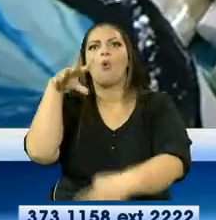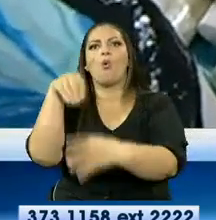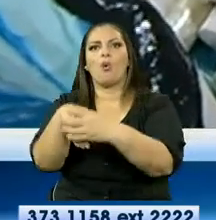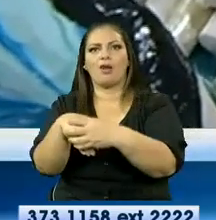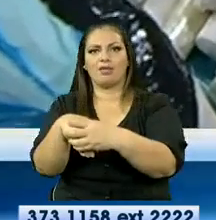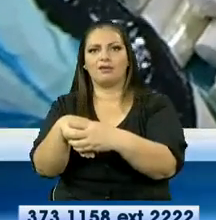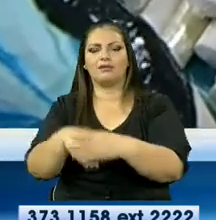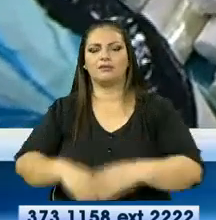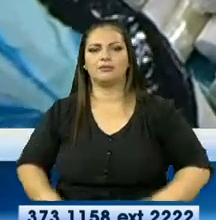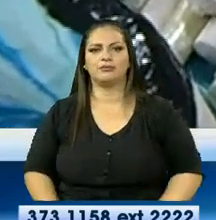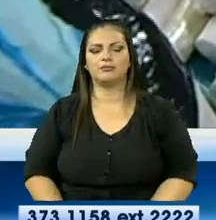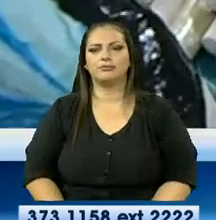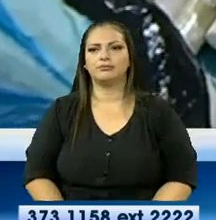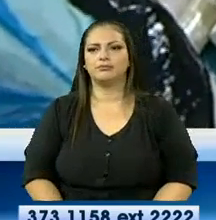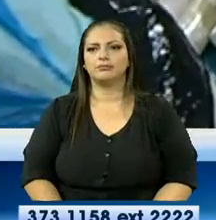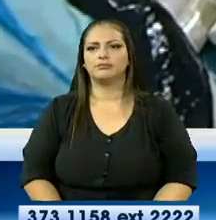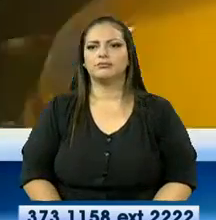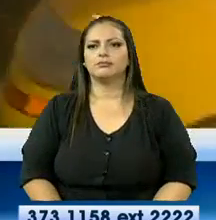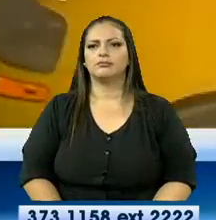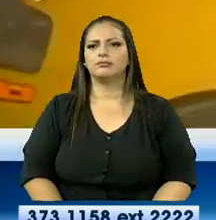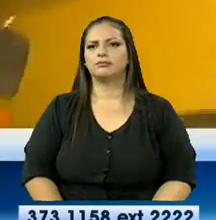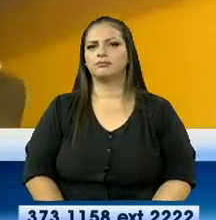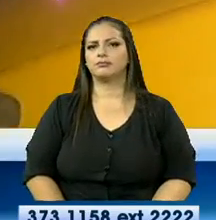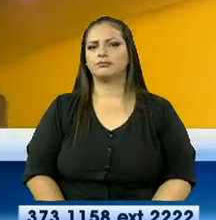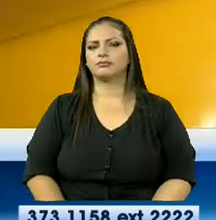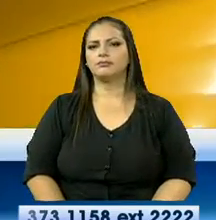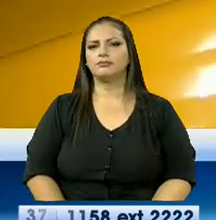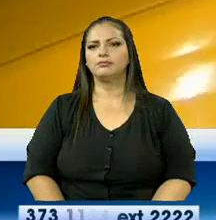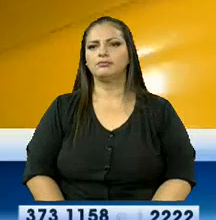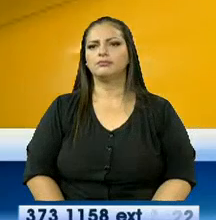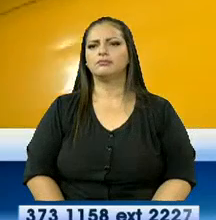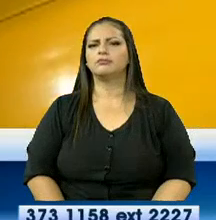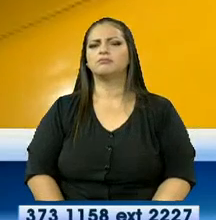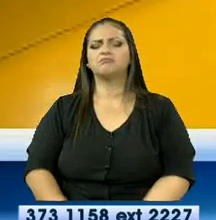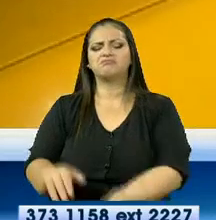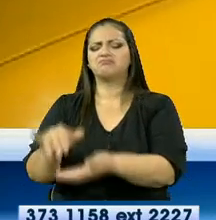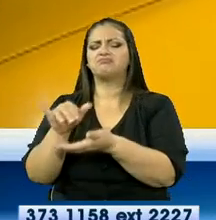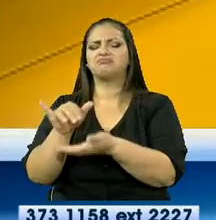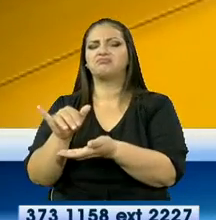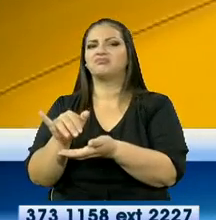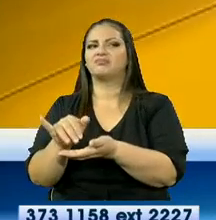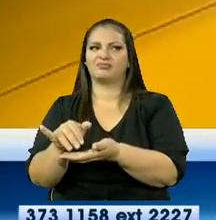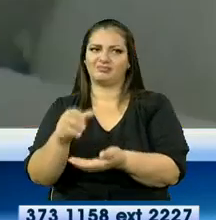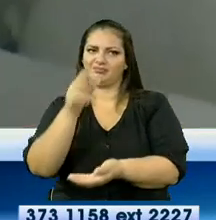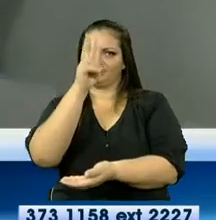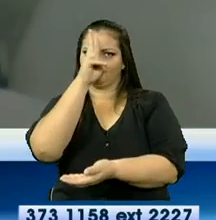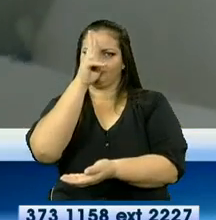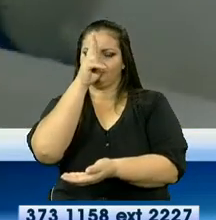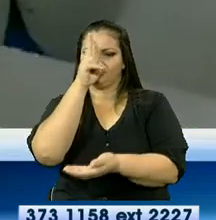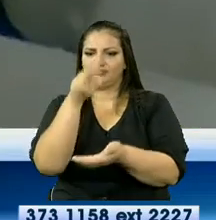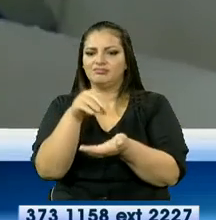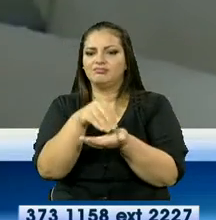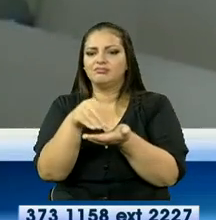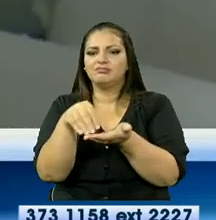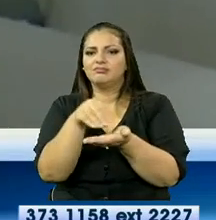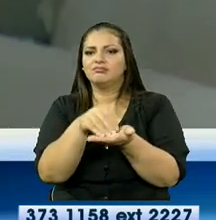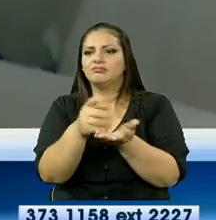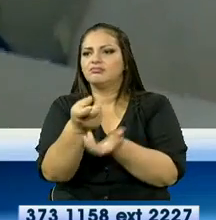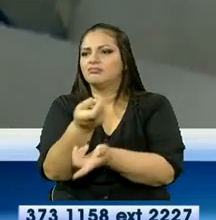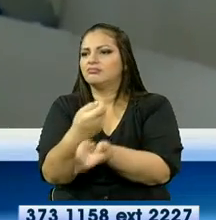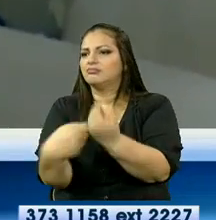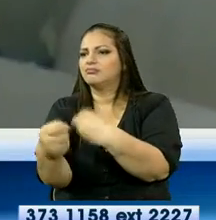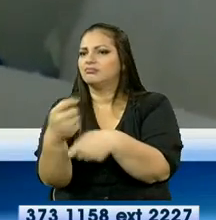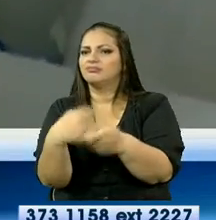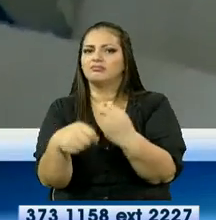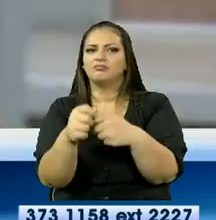ser distribuido al menudeo. El conductor del taxi amarillo, donde estaba siendo trasladada la